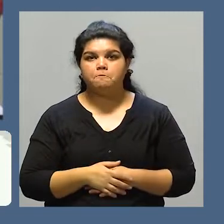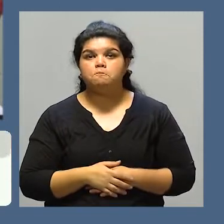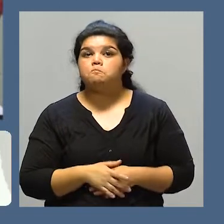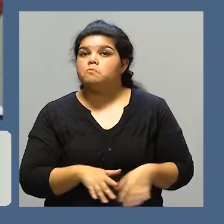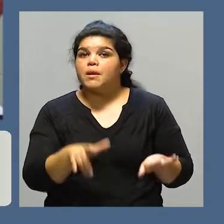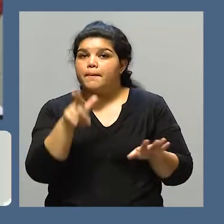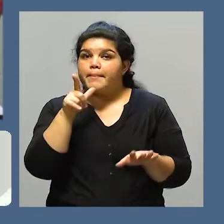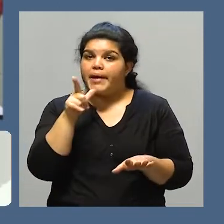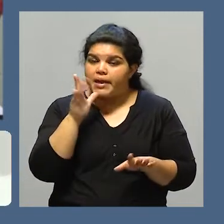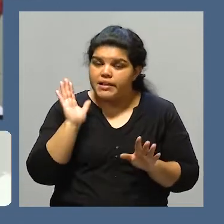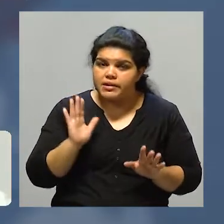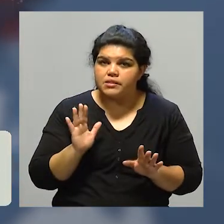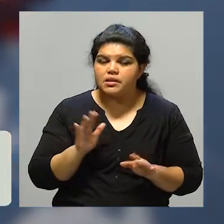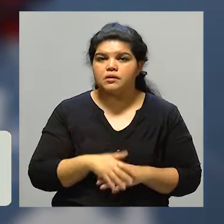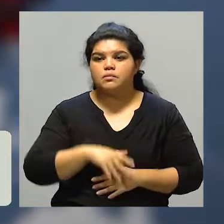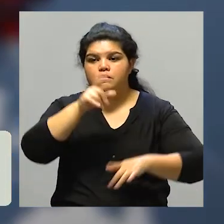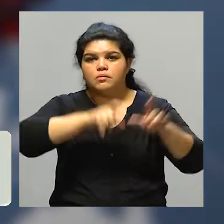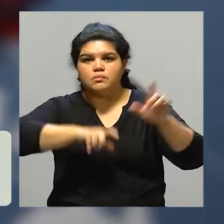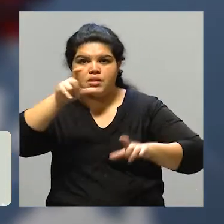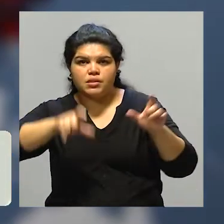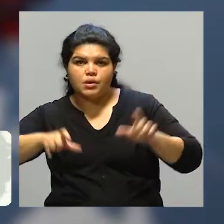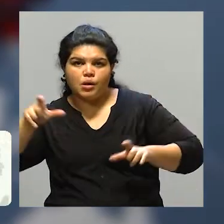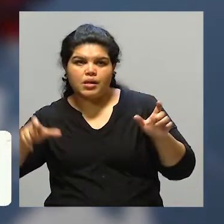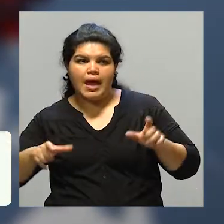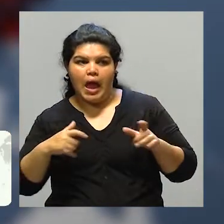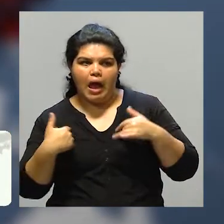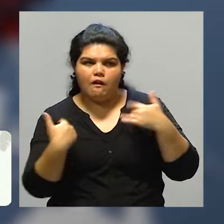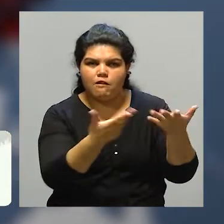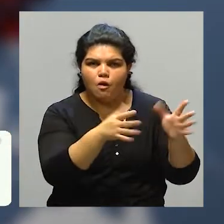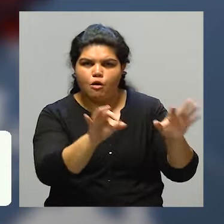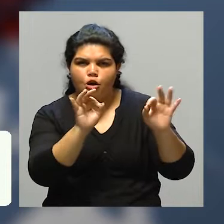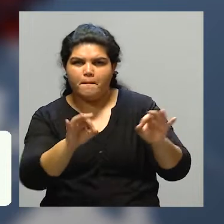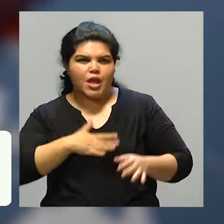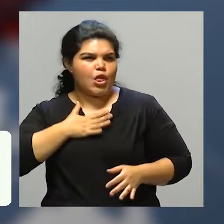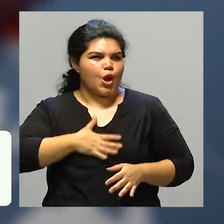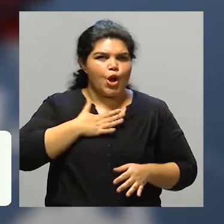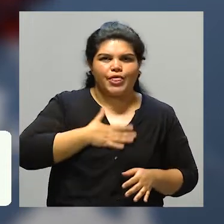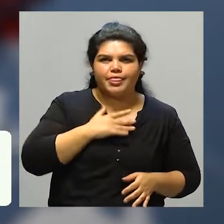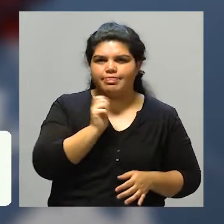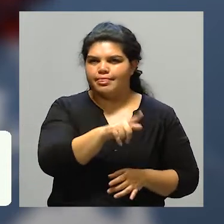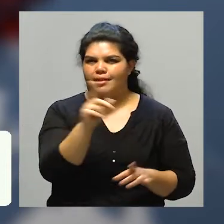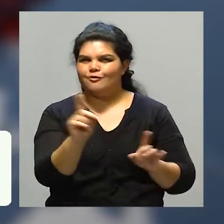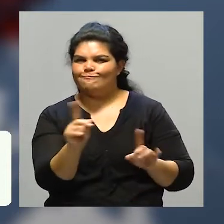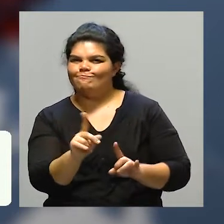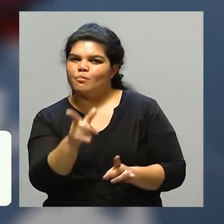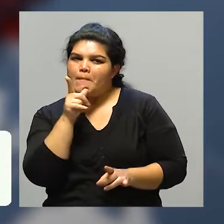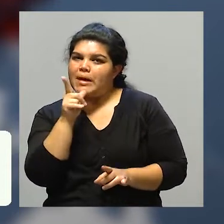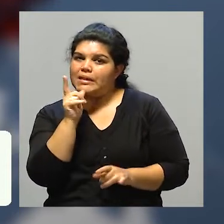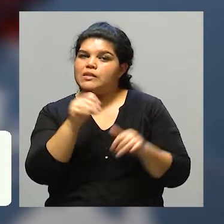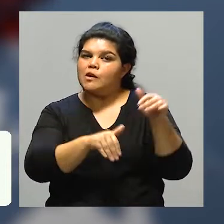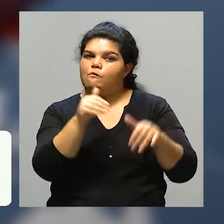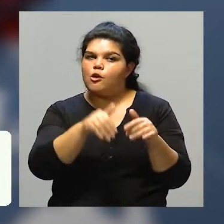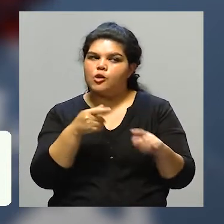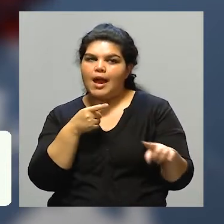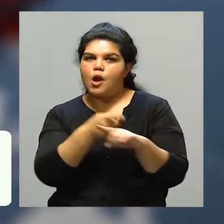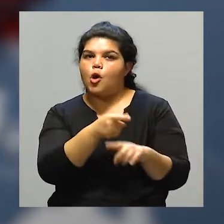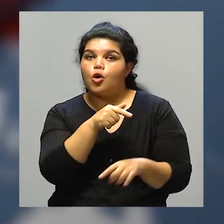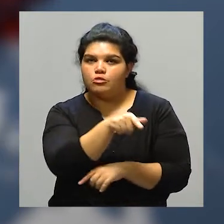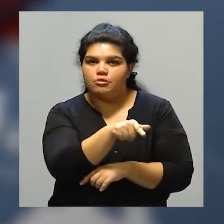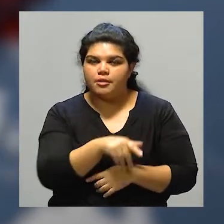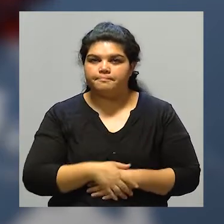hago una pregunta porque creo que esto va a incidir directamente en la elección o en el voto de las personas. ¿Cómo es la imagen del